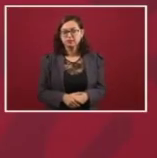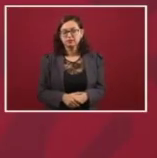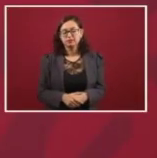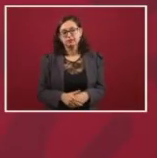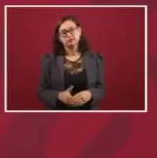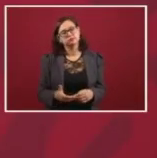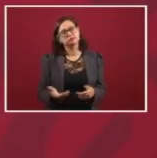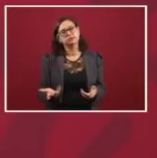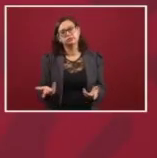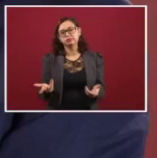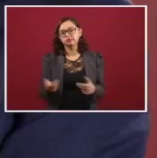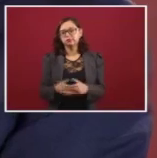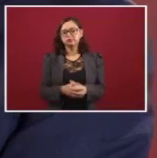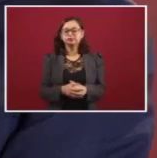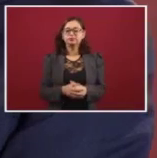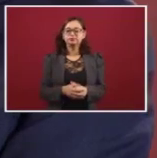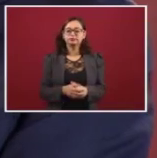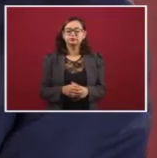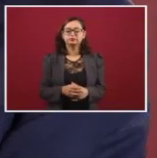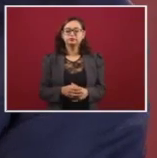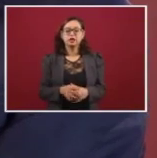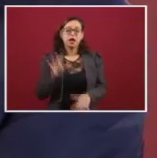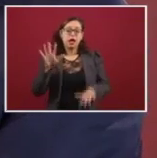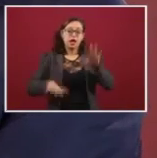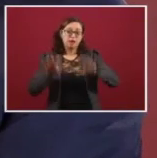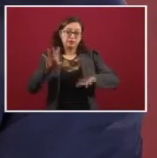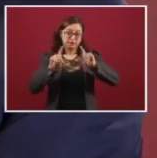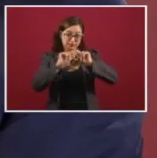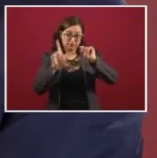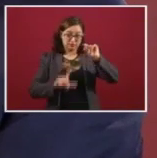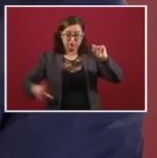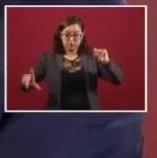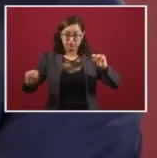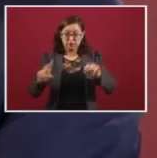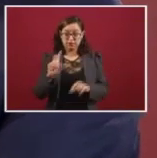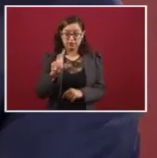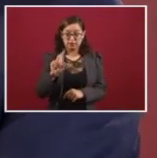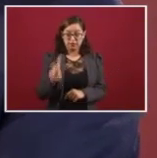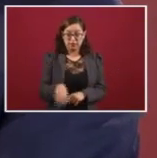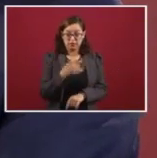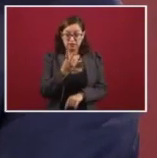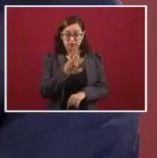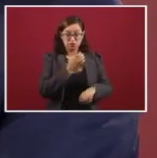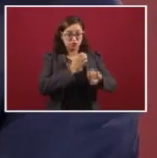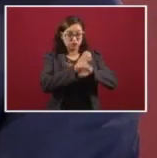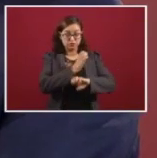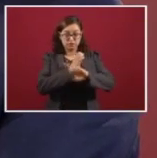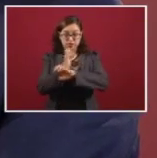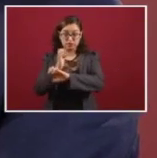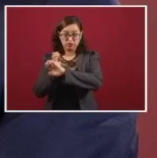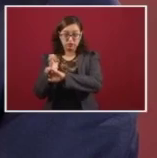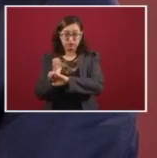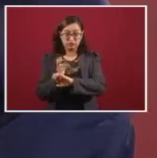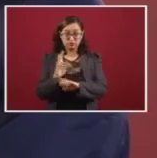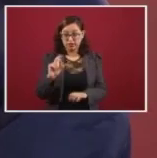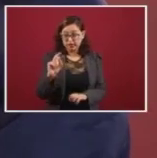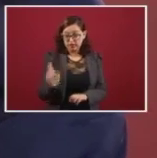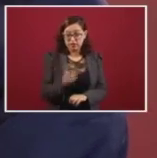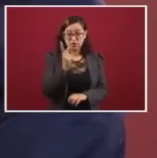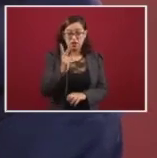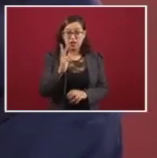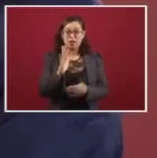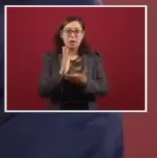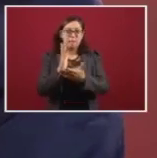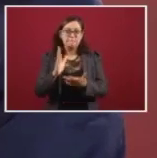hay veces que de las 32 entidades, hay veces, en la mitad no